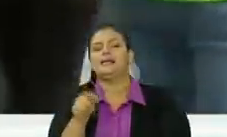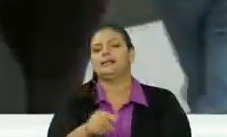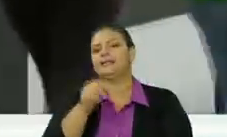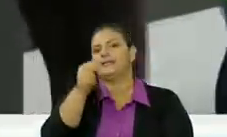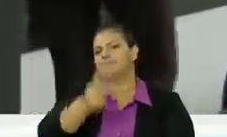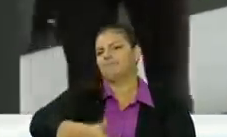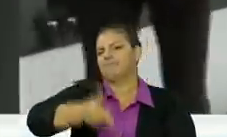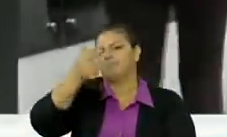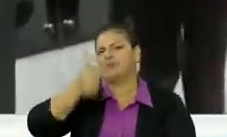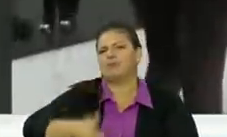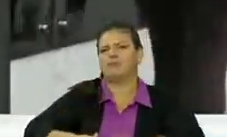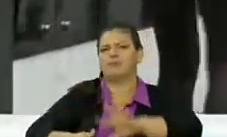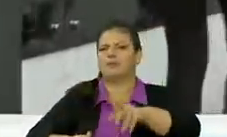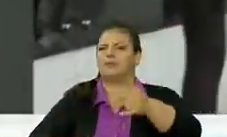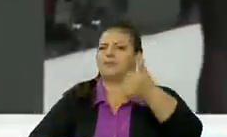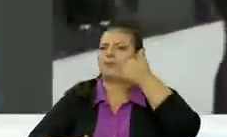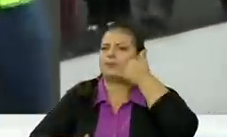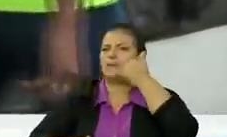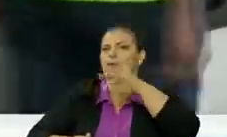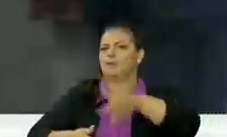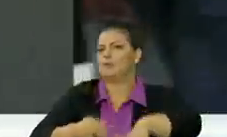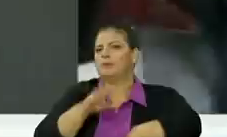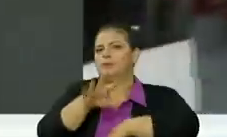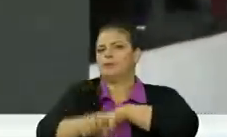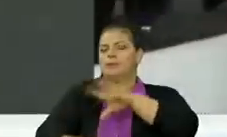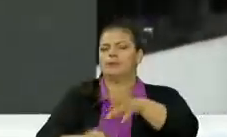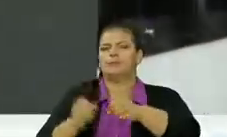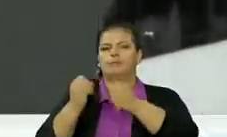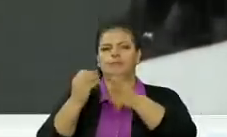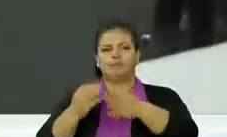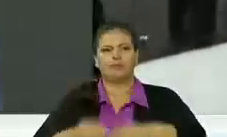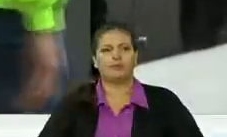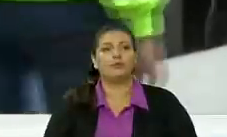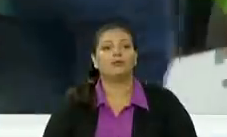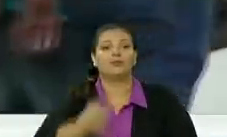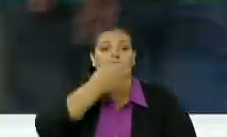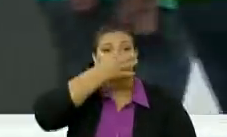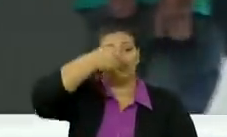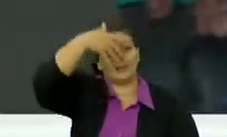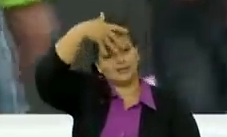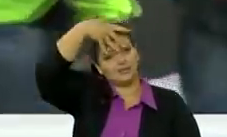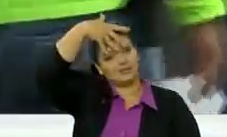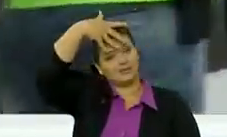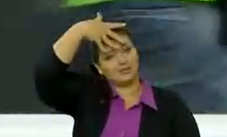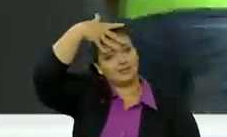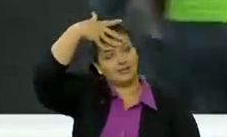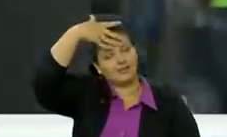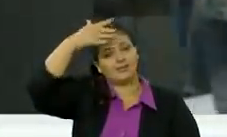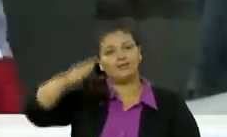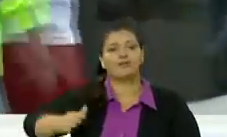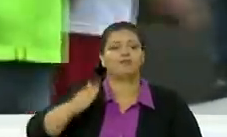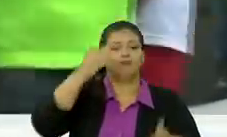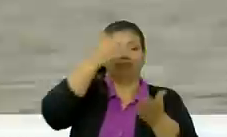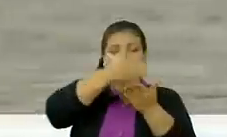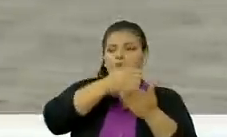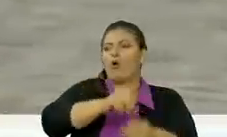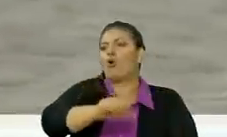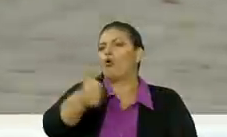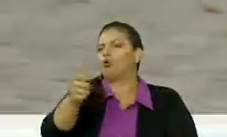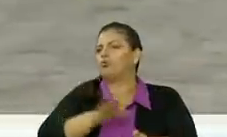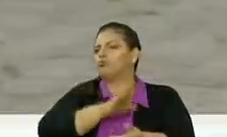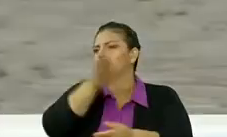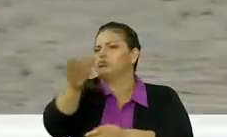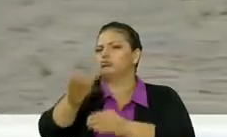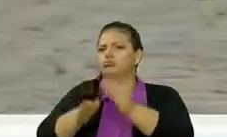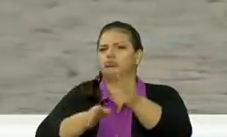Así recorrían las provincias de Los Ríos, Santo Domingo y Bolívar, pero no trabajaban solos. También utilizaban a niños